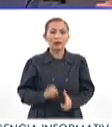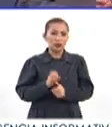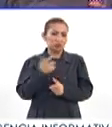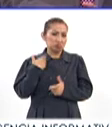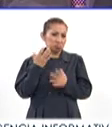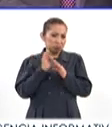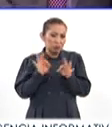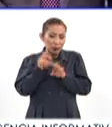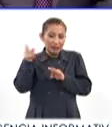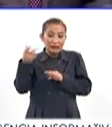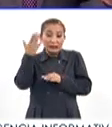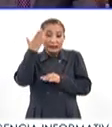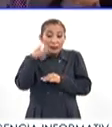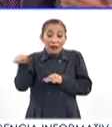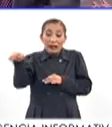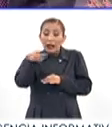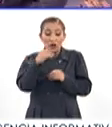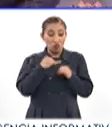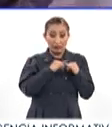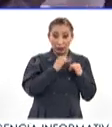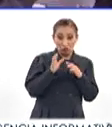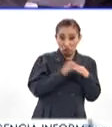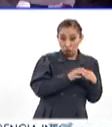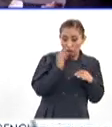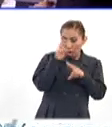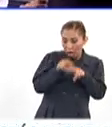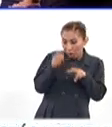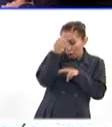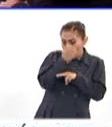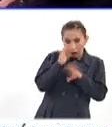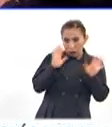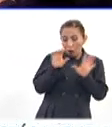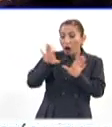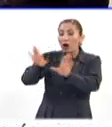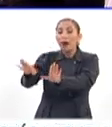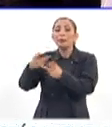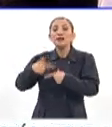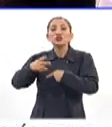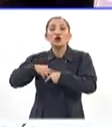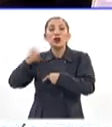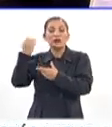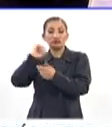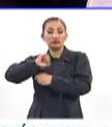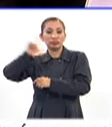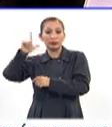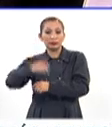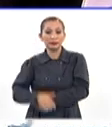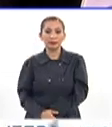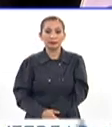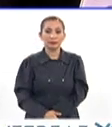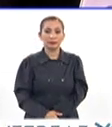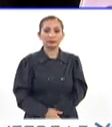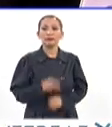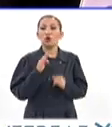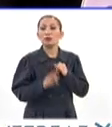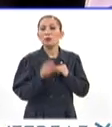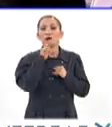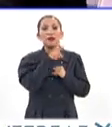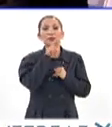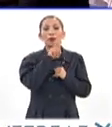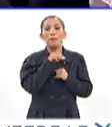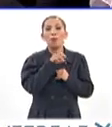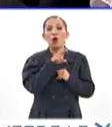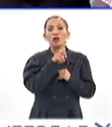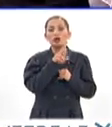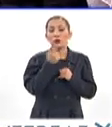me parecía importante que supieran que no fue el instituto quien hizo ese estudio, sino fueron académicos y especialistas. Muy bien. Finalmente, rápido